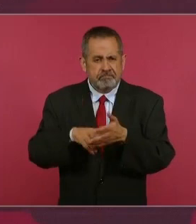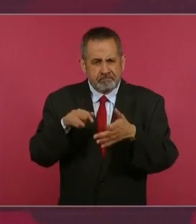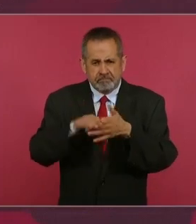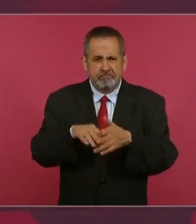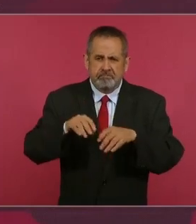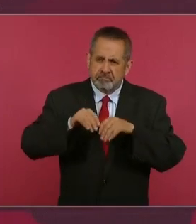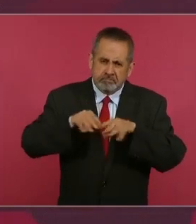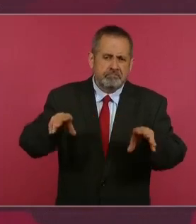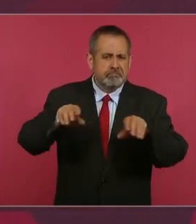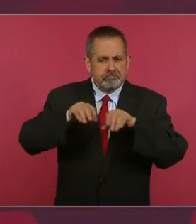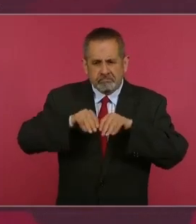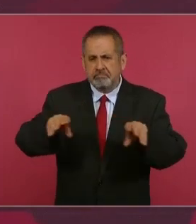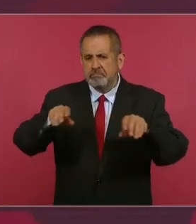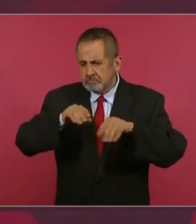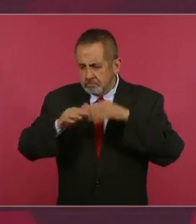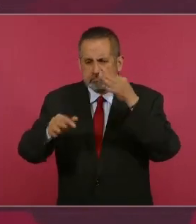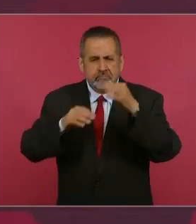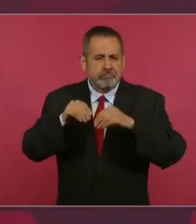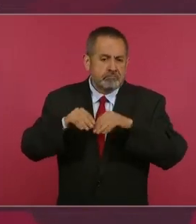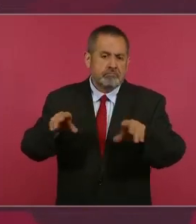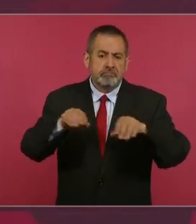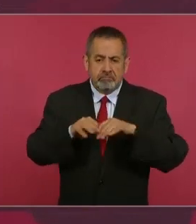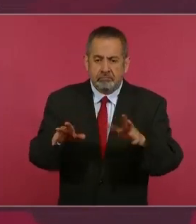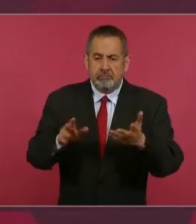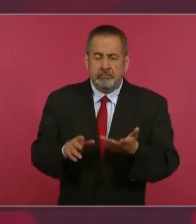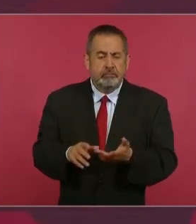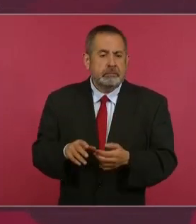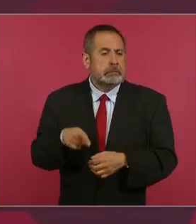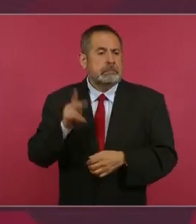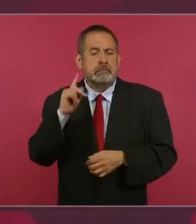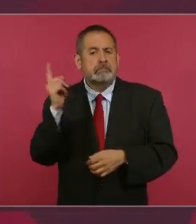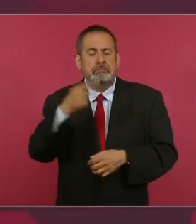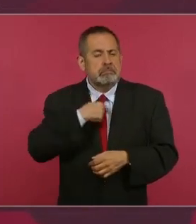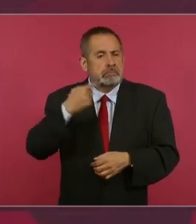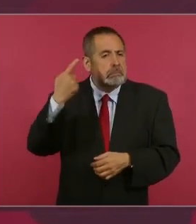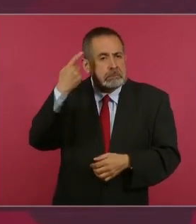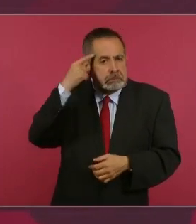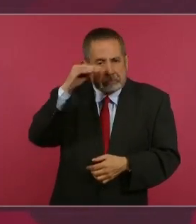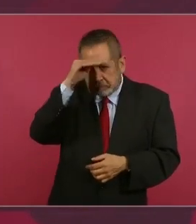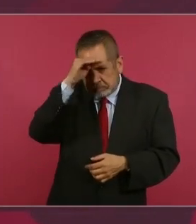todo el tiempo se estuvo informando, pero no se imaginaban